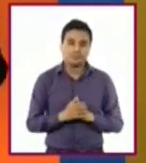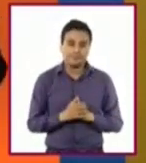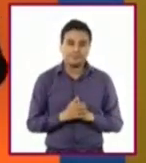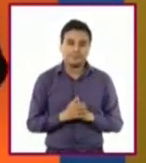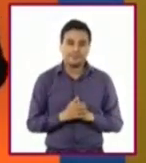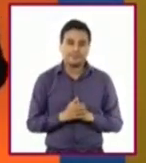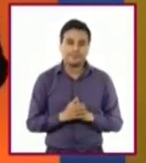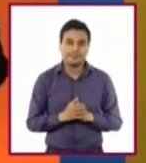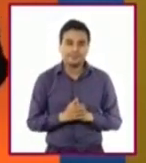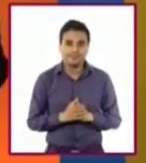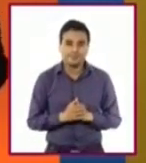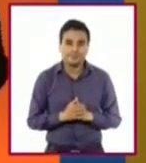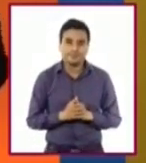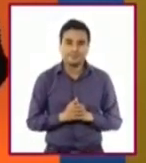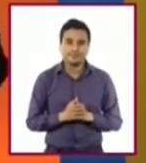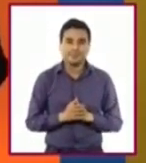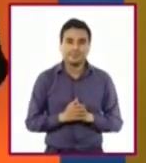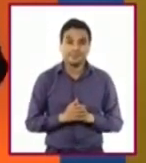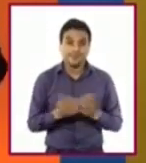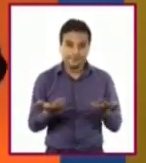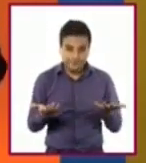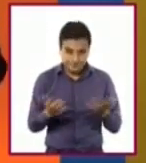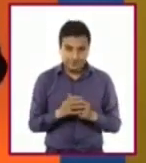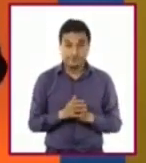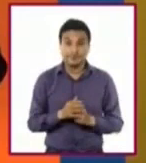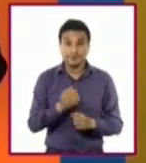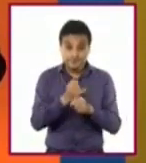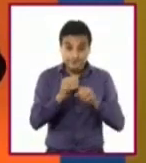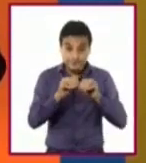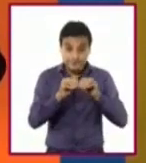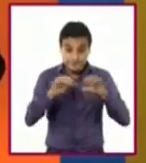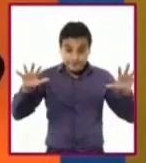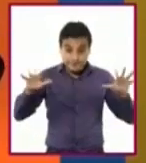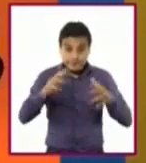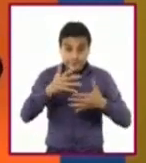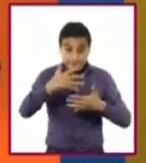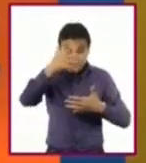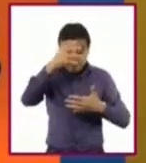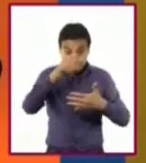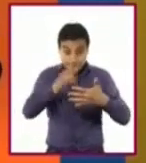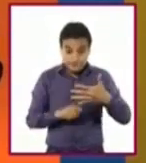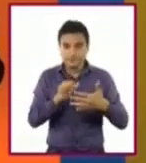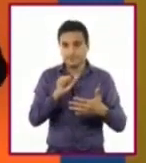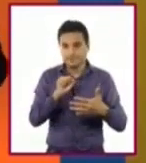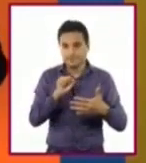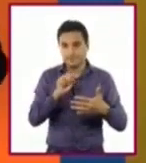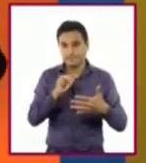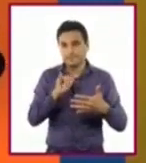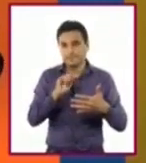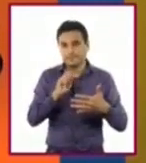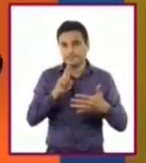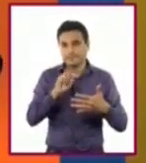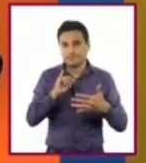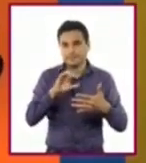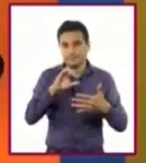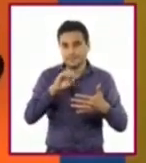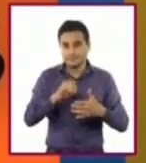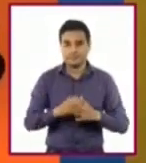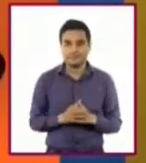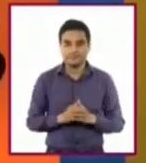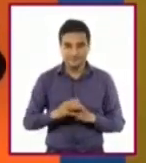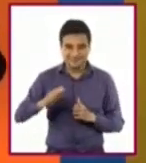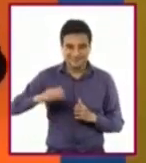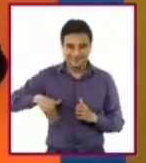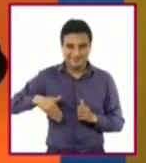en estos casos el conjunto de datos se considera asimétrico respecto a la media con base en lo que han